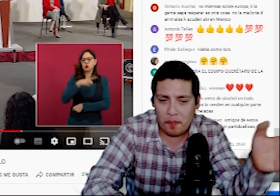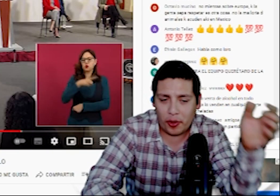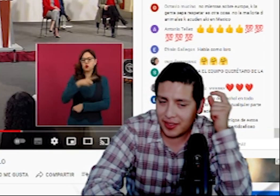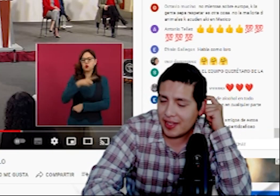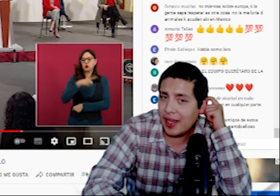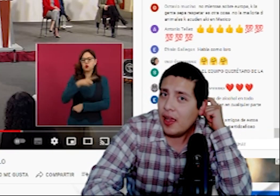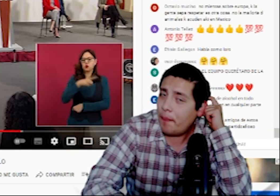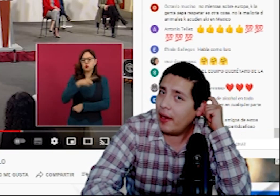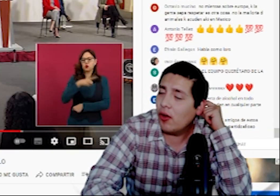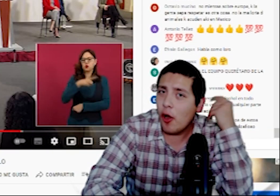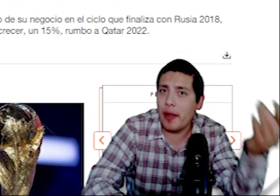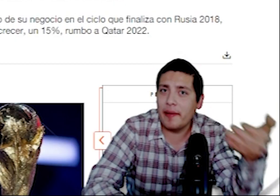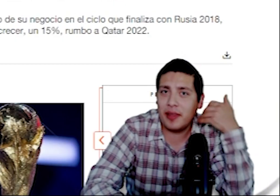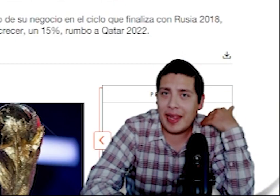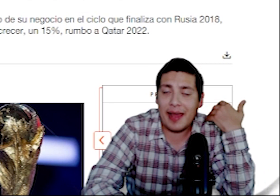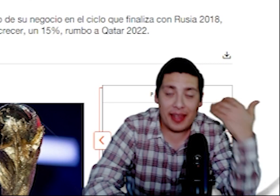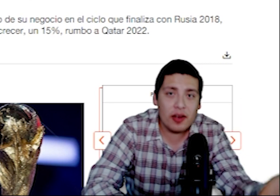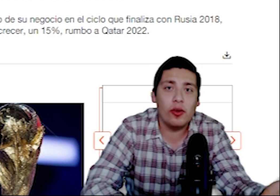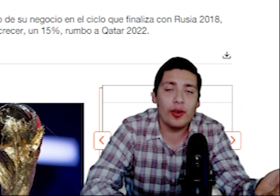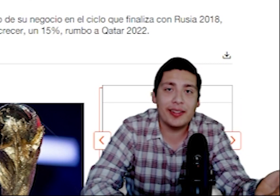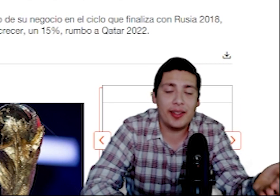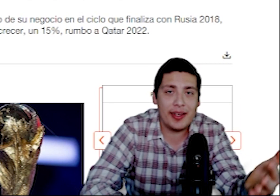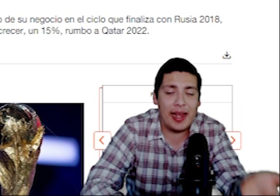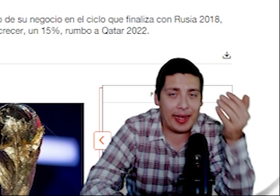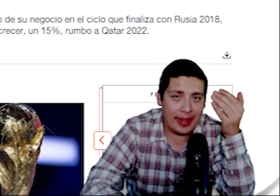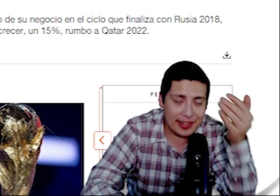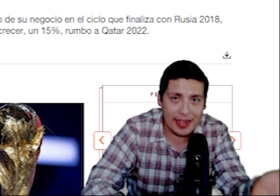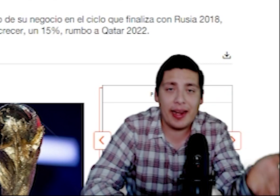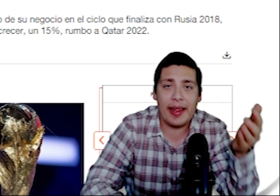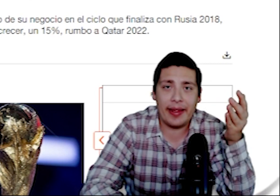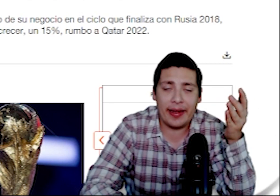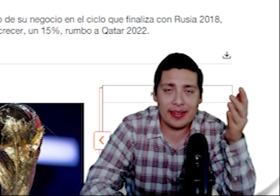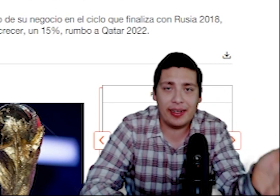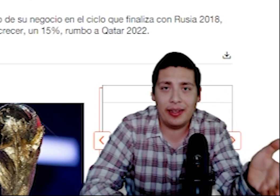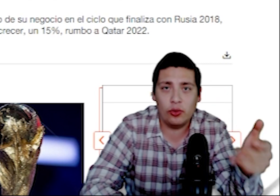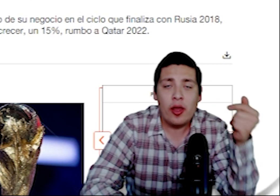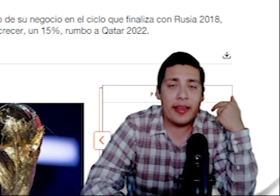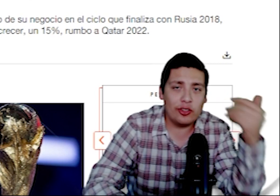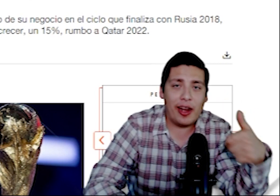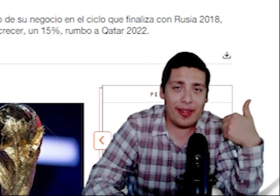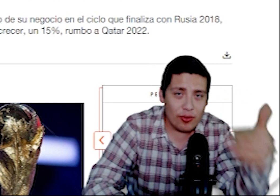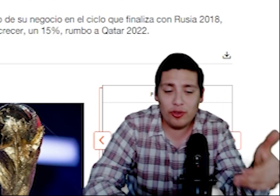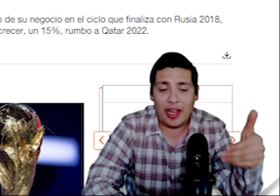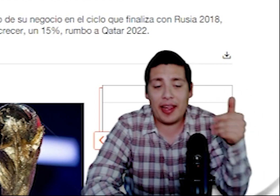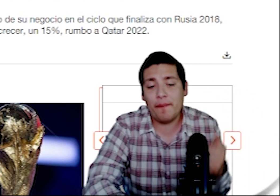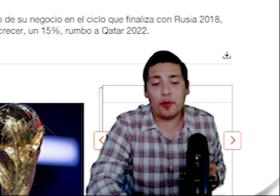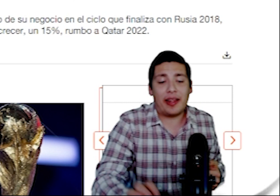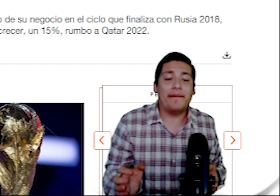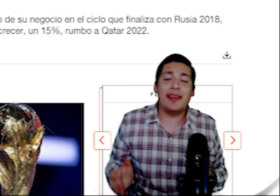estuvo un poco extensa, pero obviamente ella dijo lo que se tenía que decir, en este caso hizo la